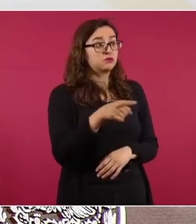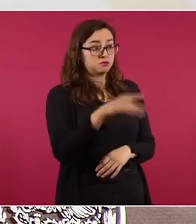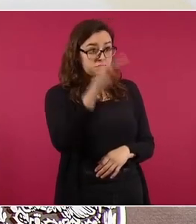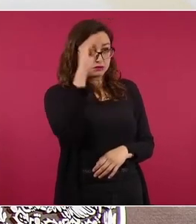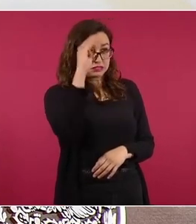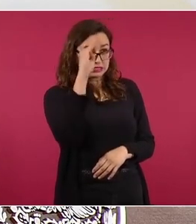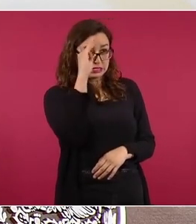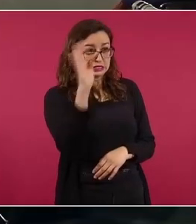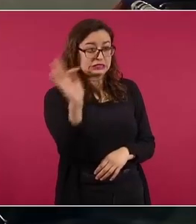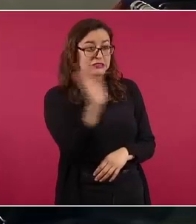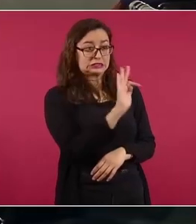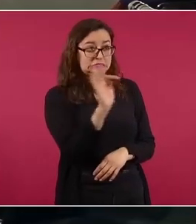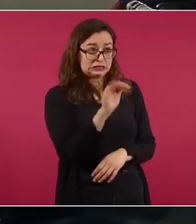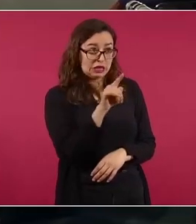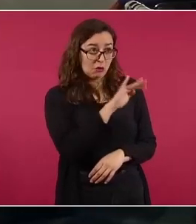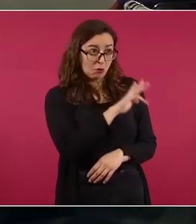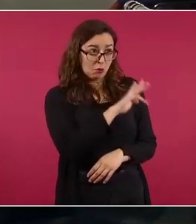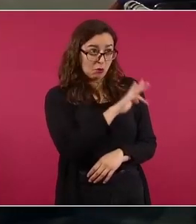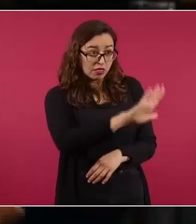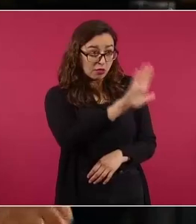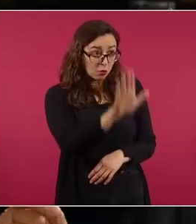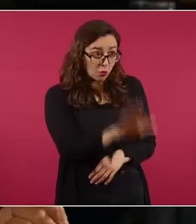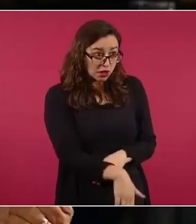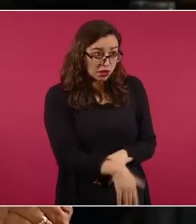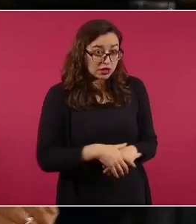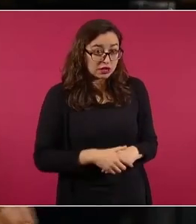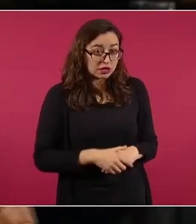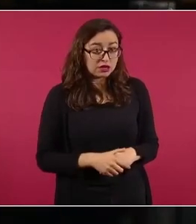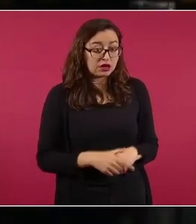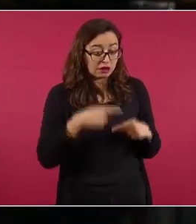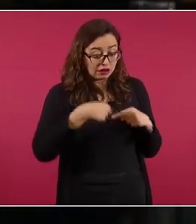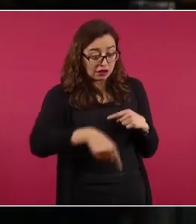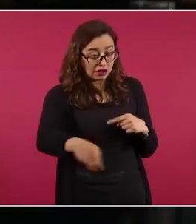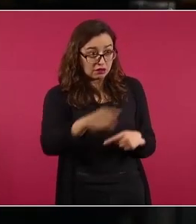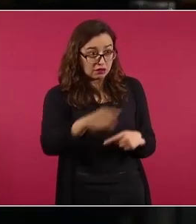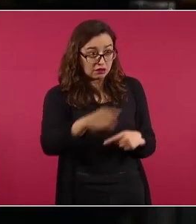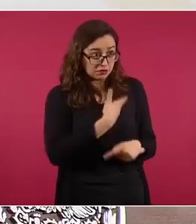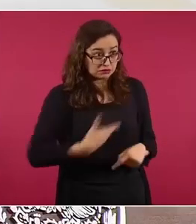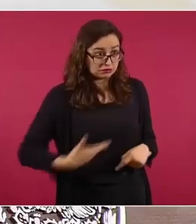política. Piensa en el riesgo de perder la vida en el ejercicio presidencial.